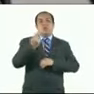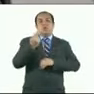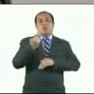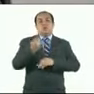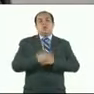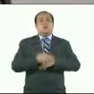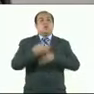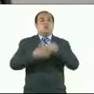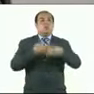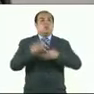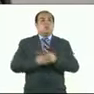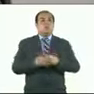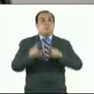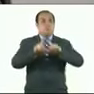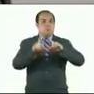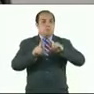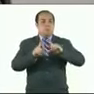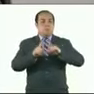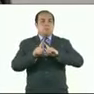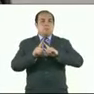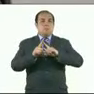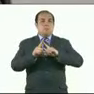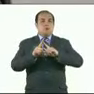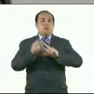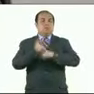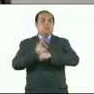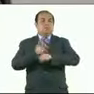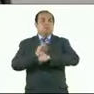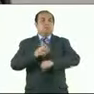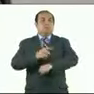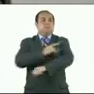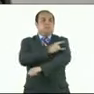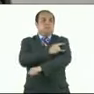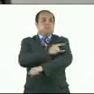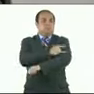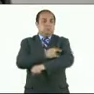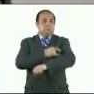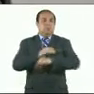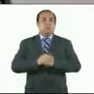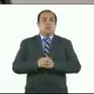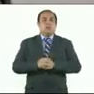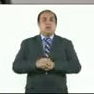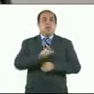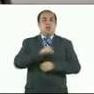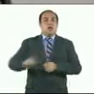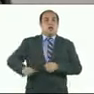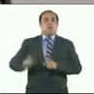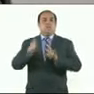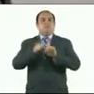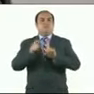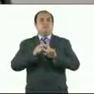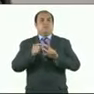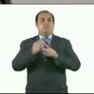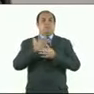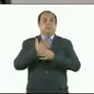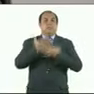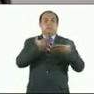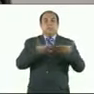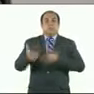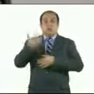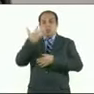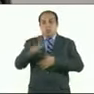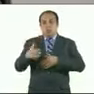¿cuál sería su responsabilidad? Bueno, el alcalde Tabe fue sumamente criticado, estamos hablando que llegó 10 horas después de la